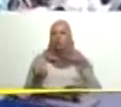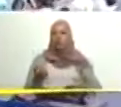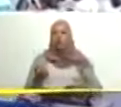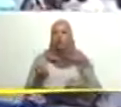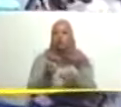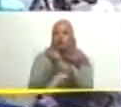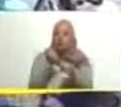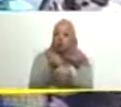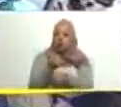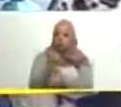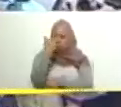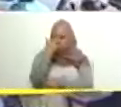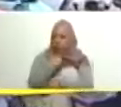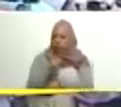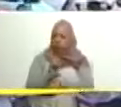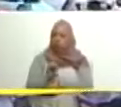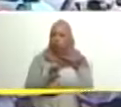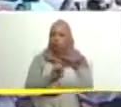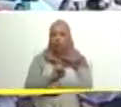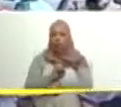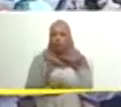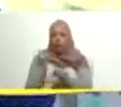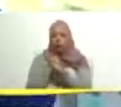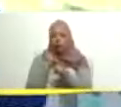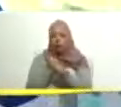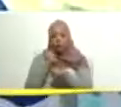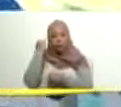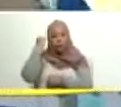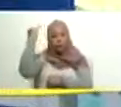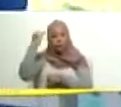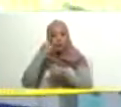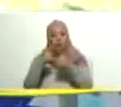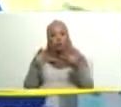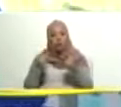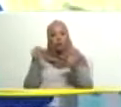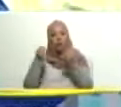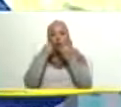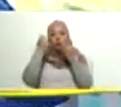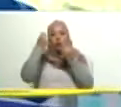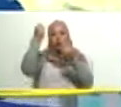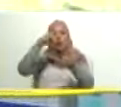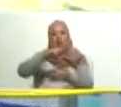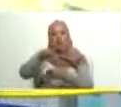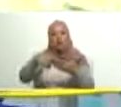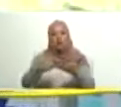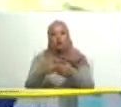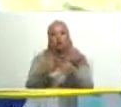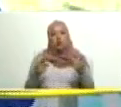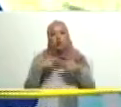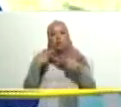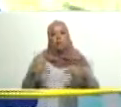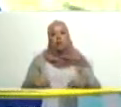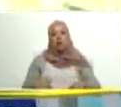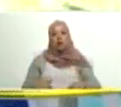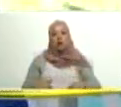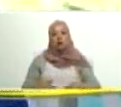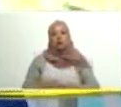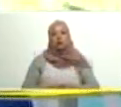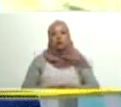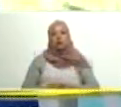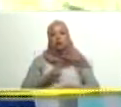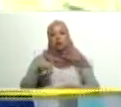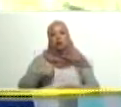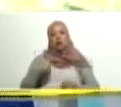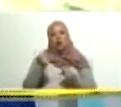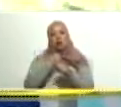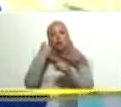Nosotros trabajamos por un ideal grande, por una causa nacional, por una causa humana. Esa es nuestra